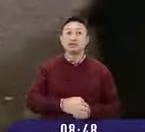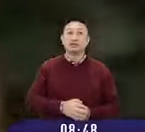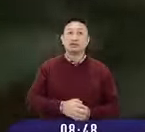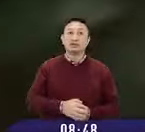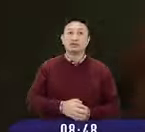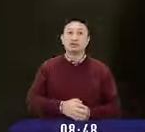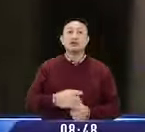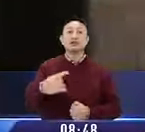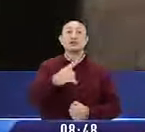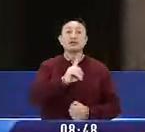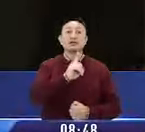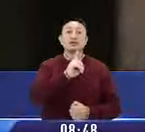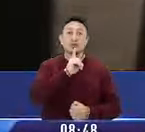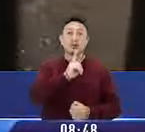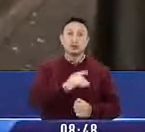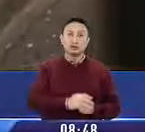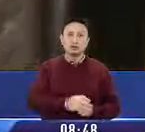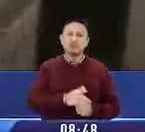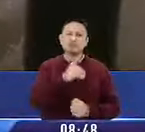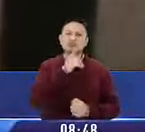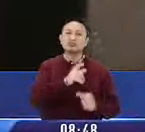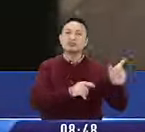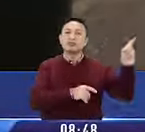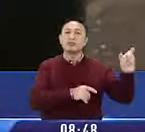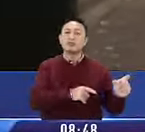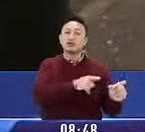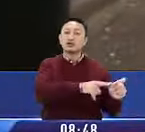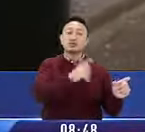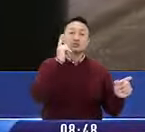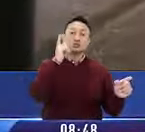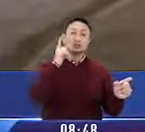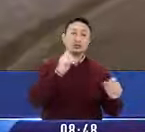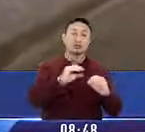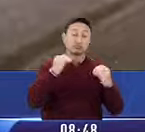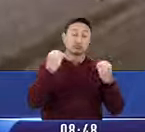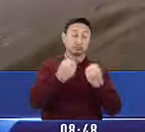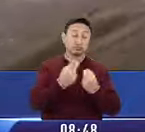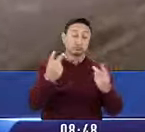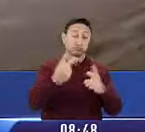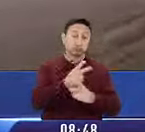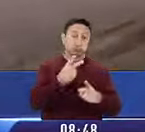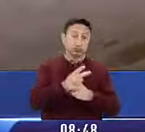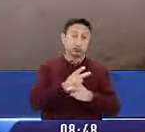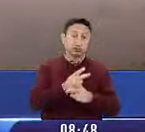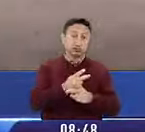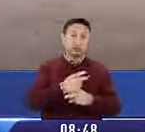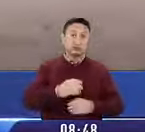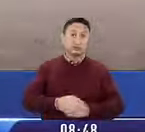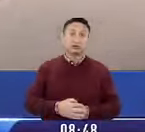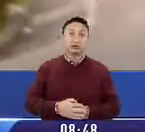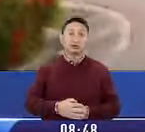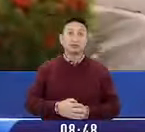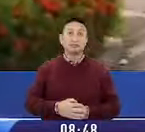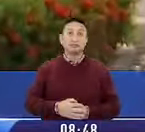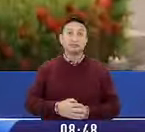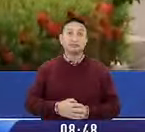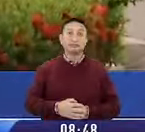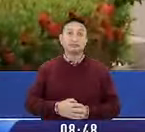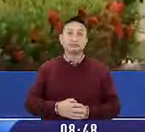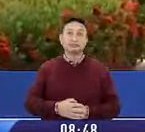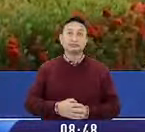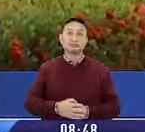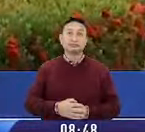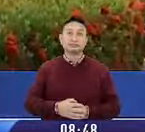el cumpleaños de el cabecilla de una conocida y peligrosa estructura criminal que opera a nivel